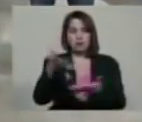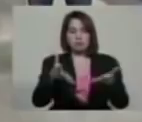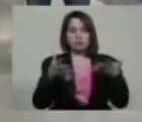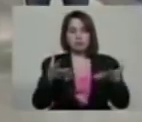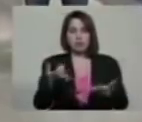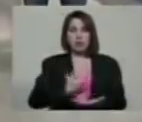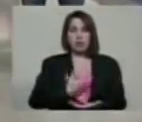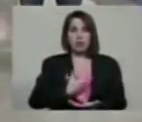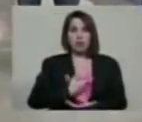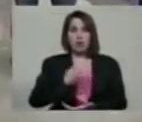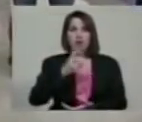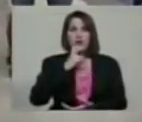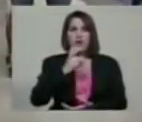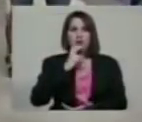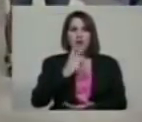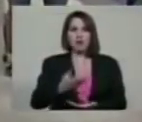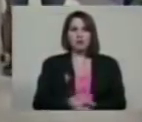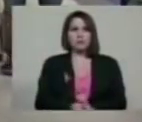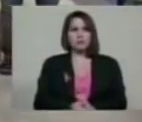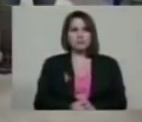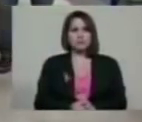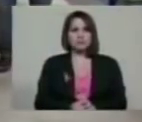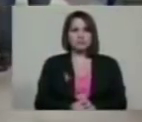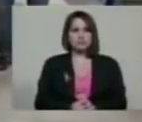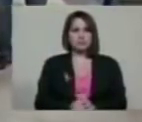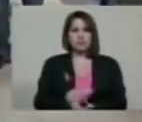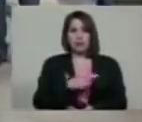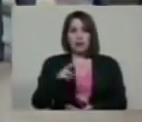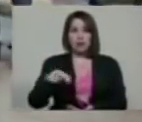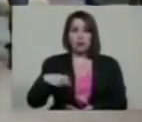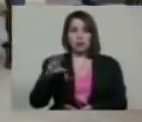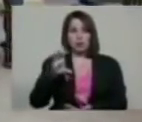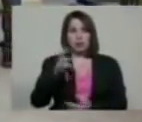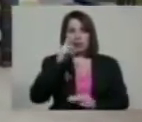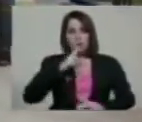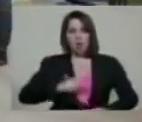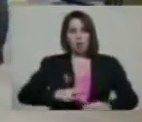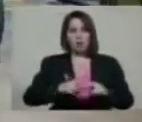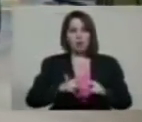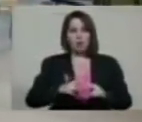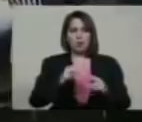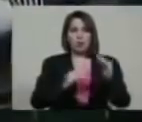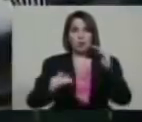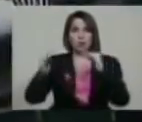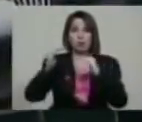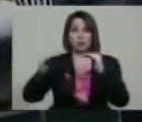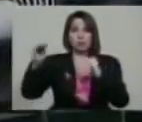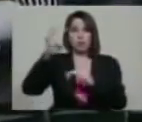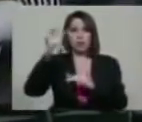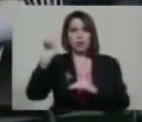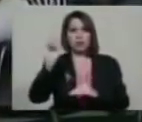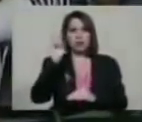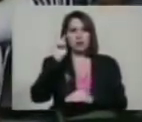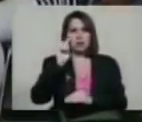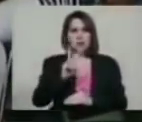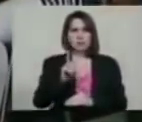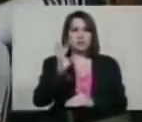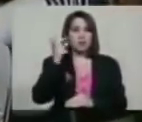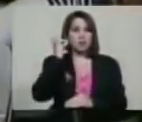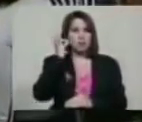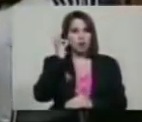esta importante presea que ubicó a nuestro país en el lugar 40. A continuación, palabras de Katherine